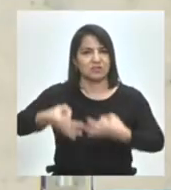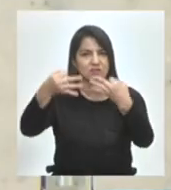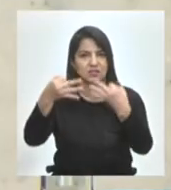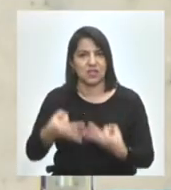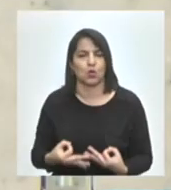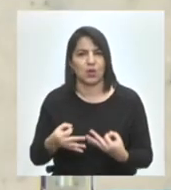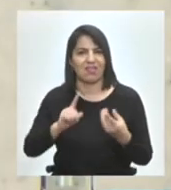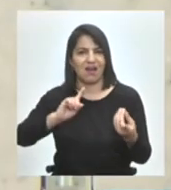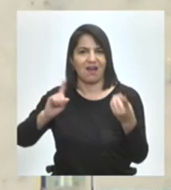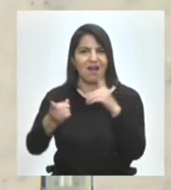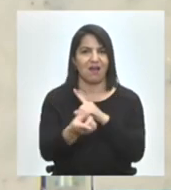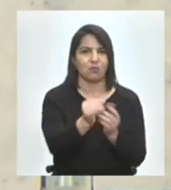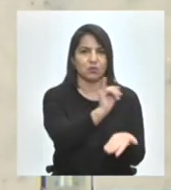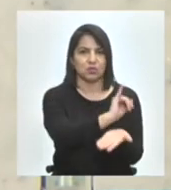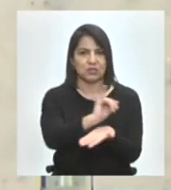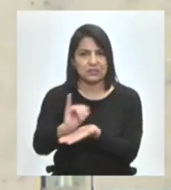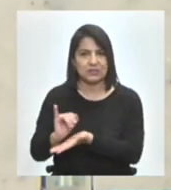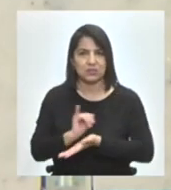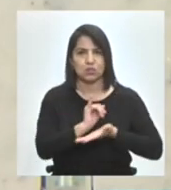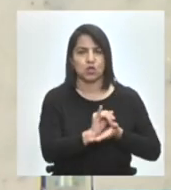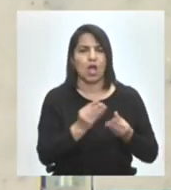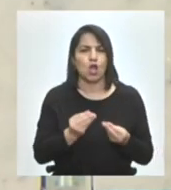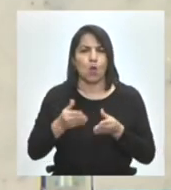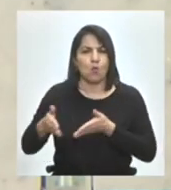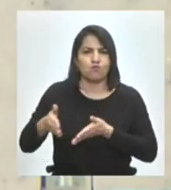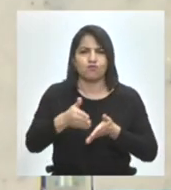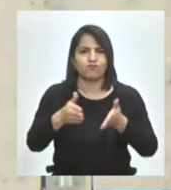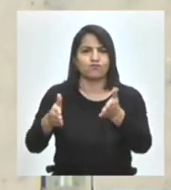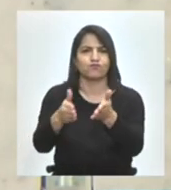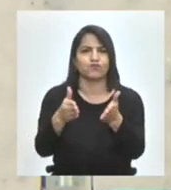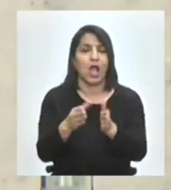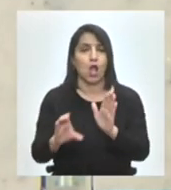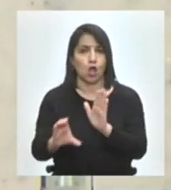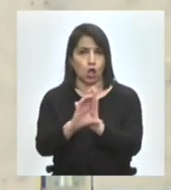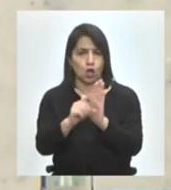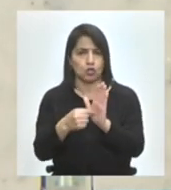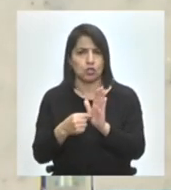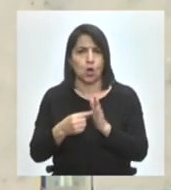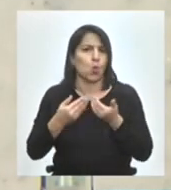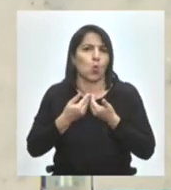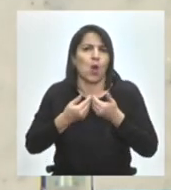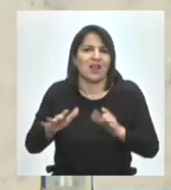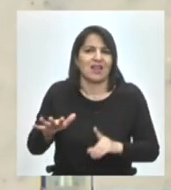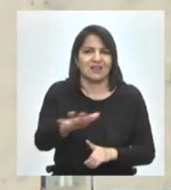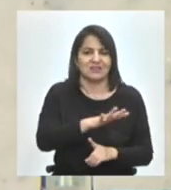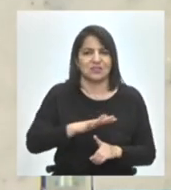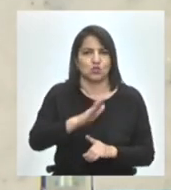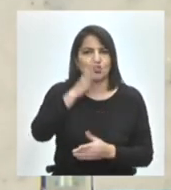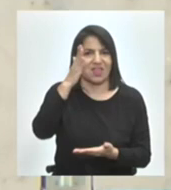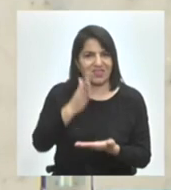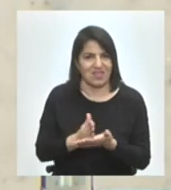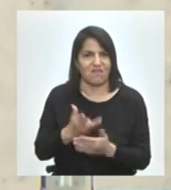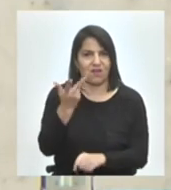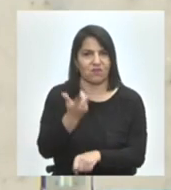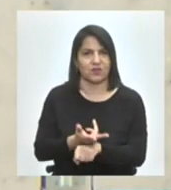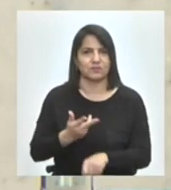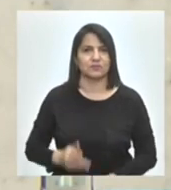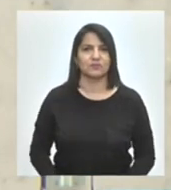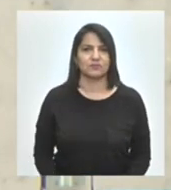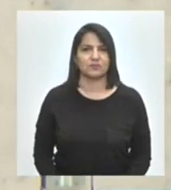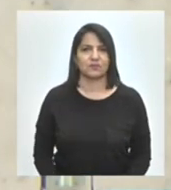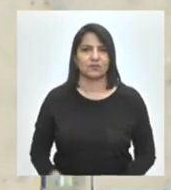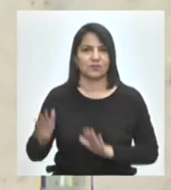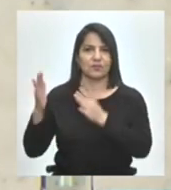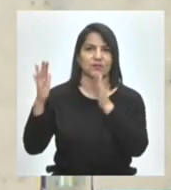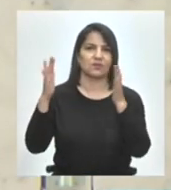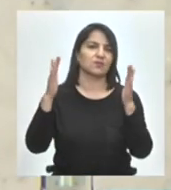de cambios institucionales y la ruta constitucional que en cualquiera de los escenarios tendrá que producirse.